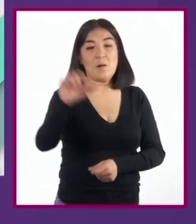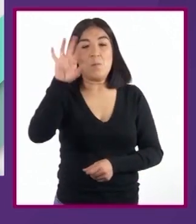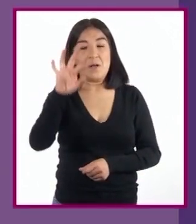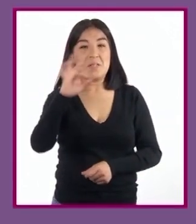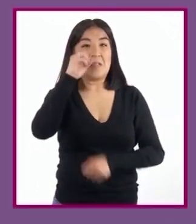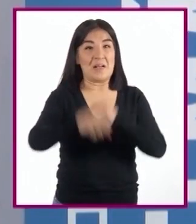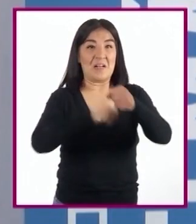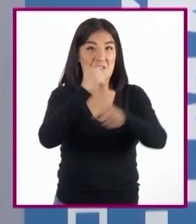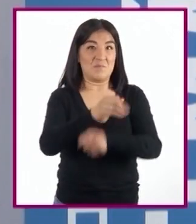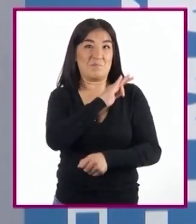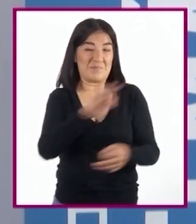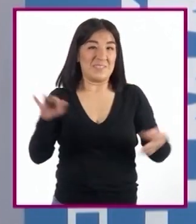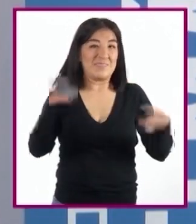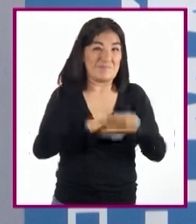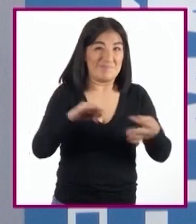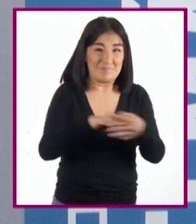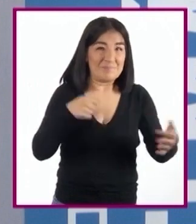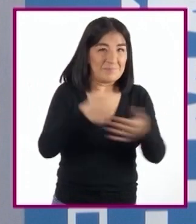apoyo.